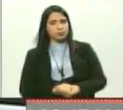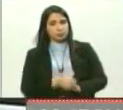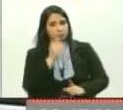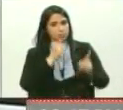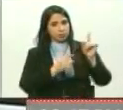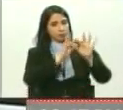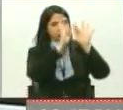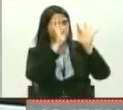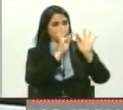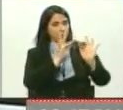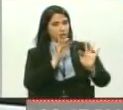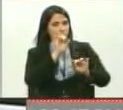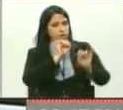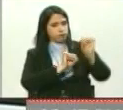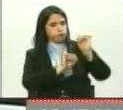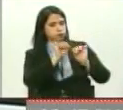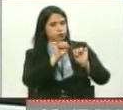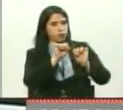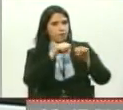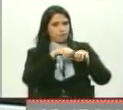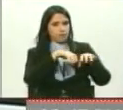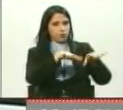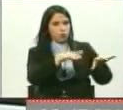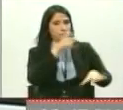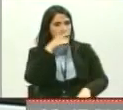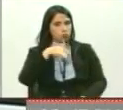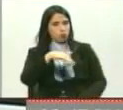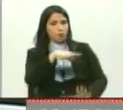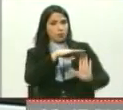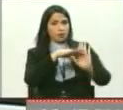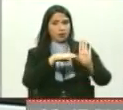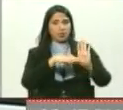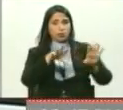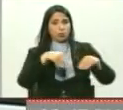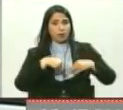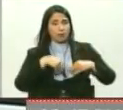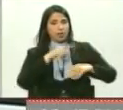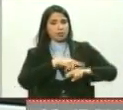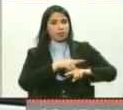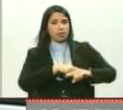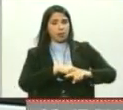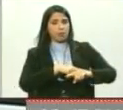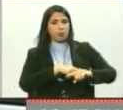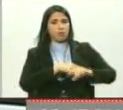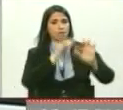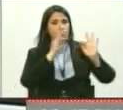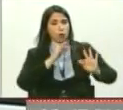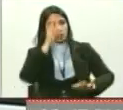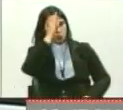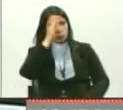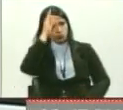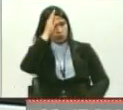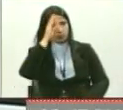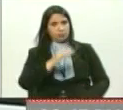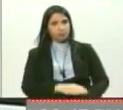manera, evitado el contagio de la población por las medidas tomadas a tiempo, con tiempo y de manera consciente.